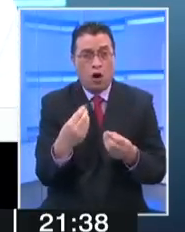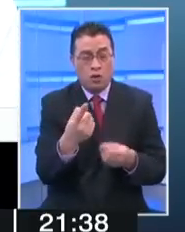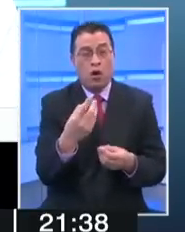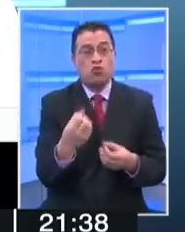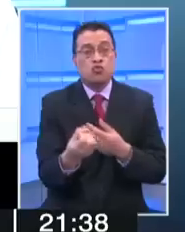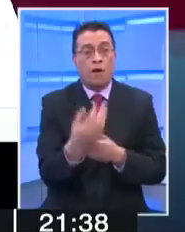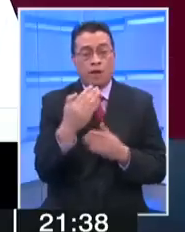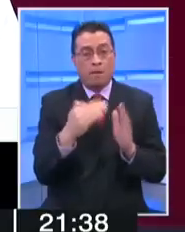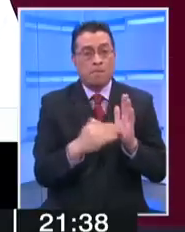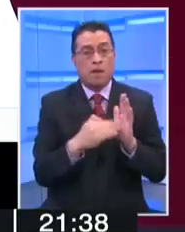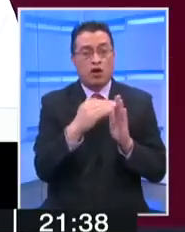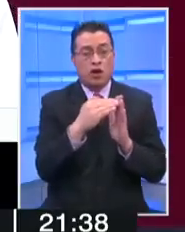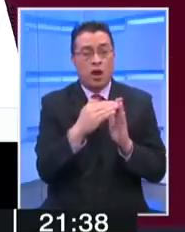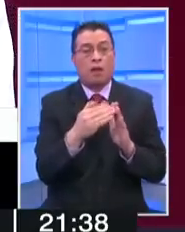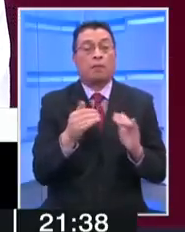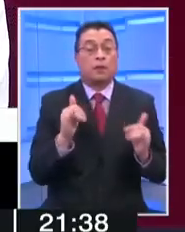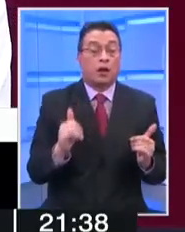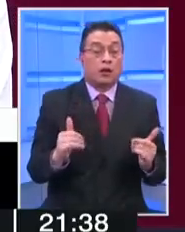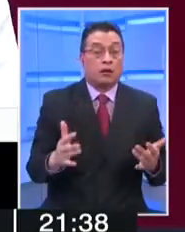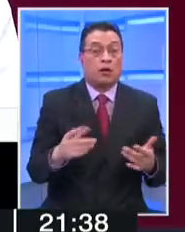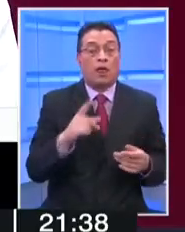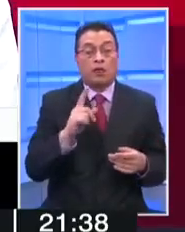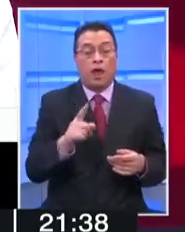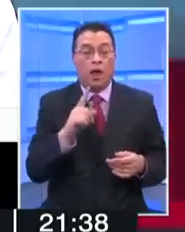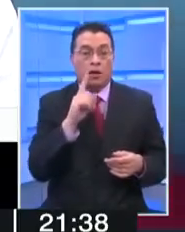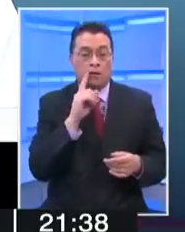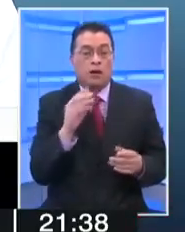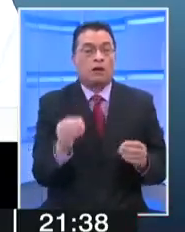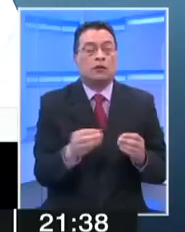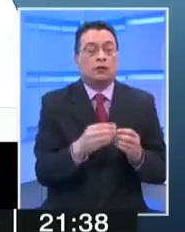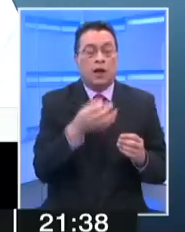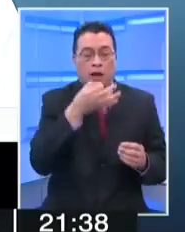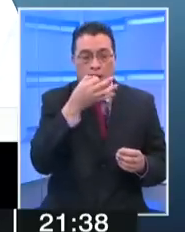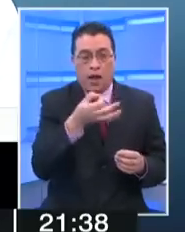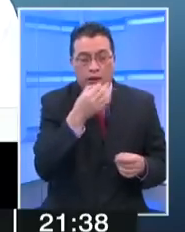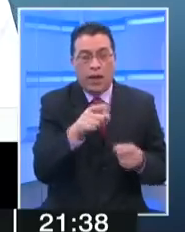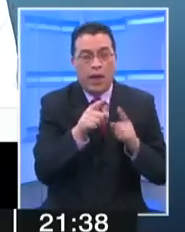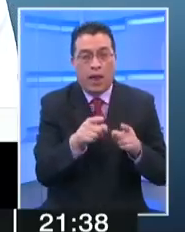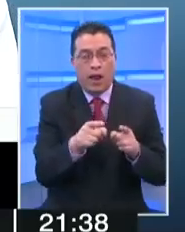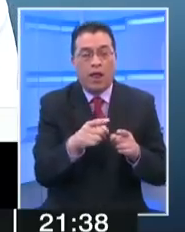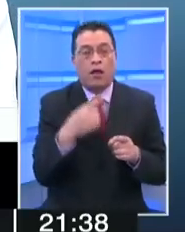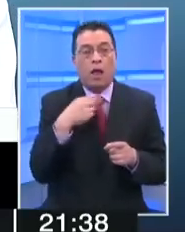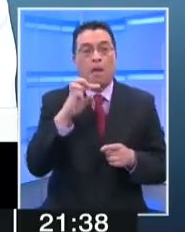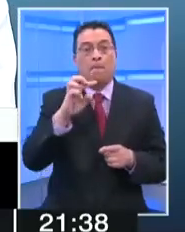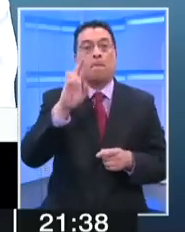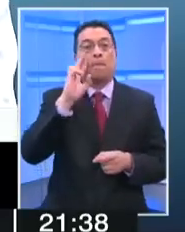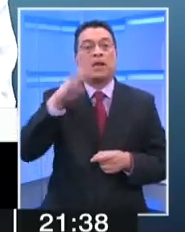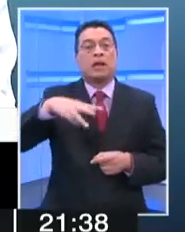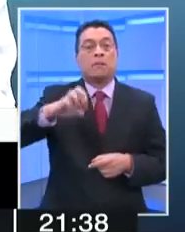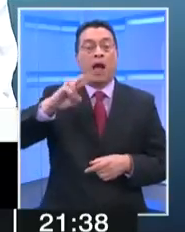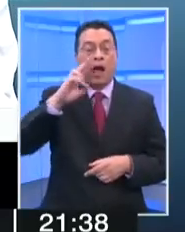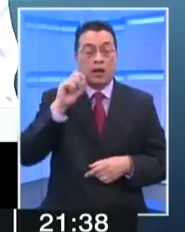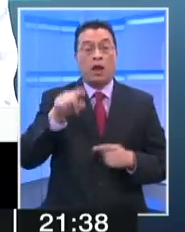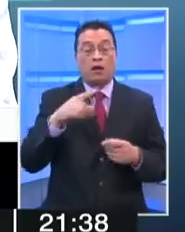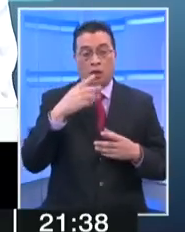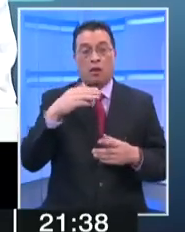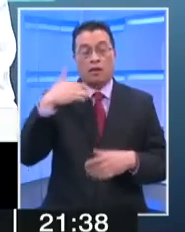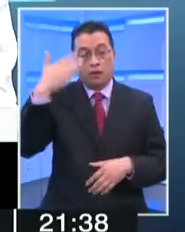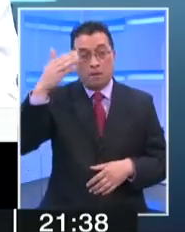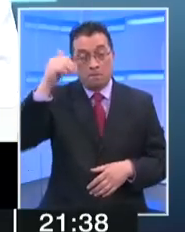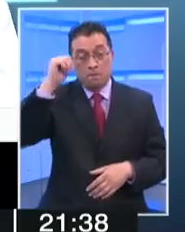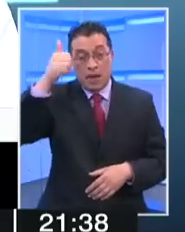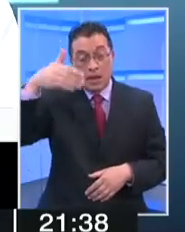y y claro y que tiene que ir por supuesto y así lo ha expresado él ir a a una primaria y eventualmente el día de mañana iré también